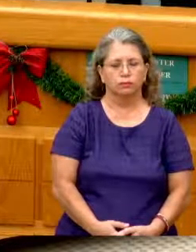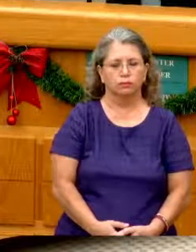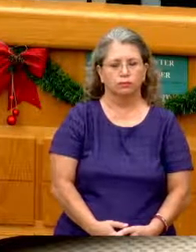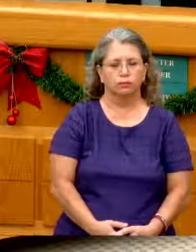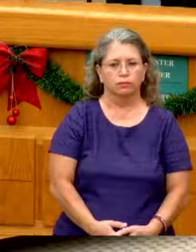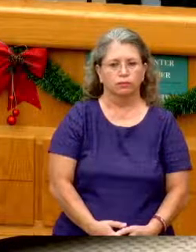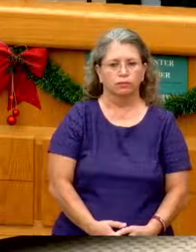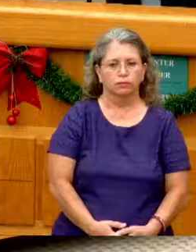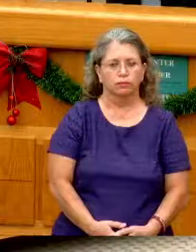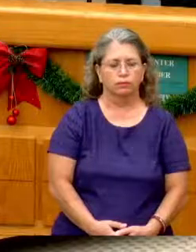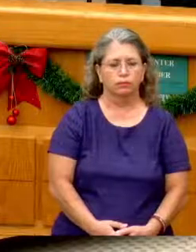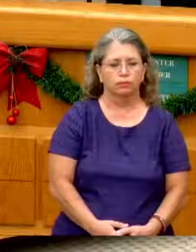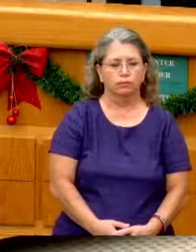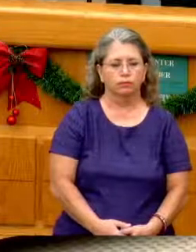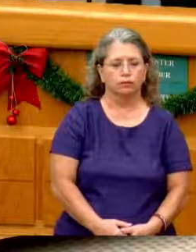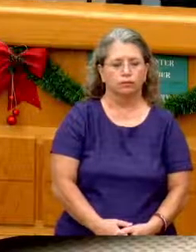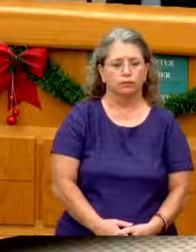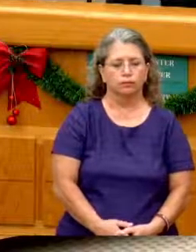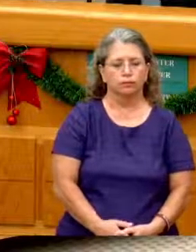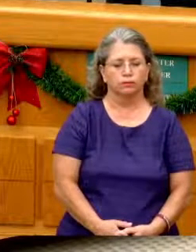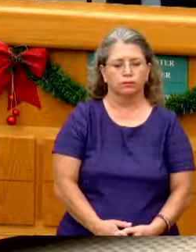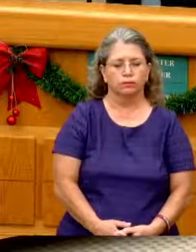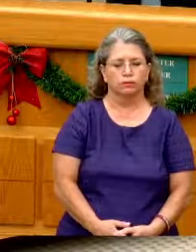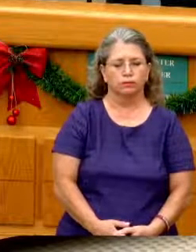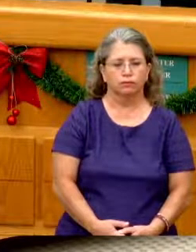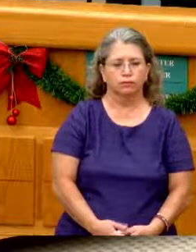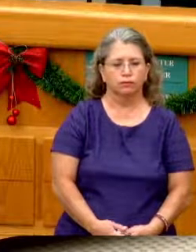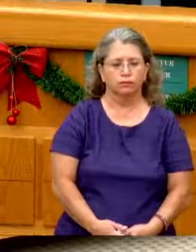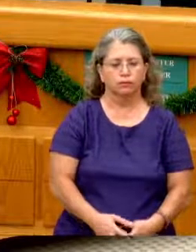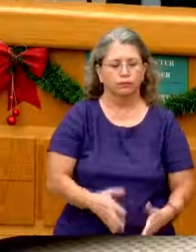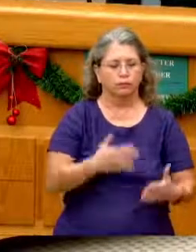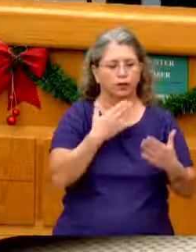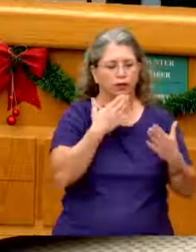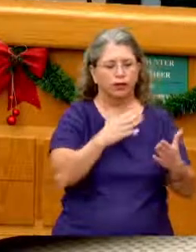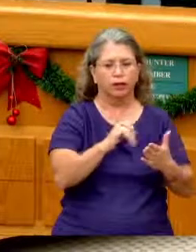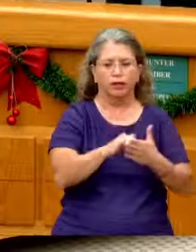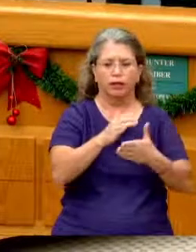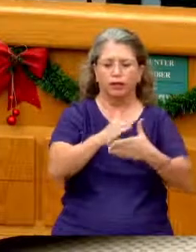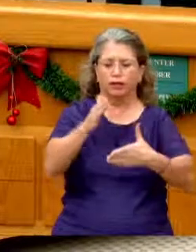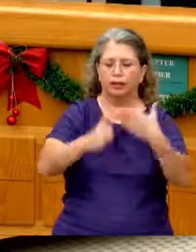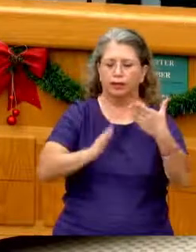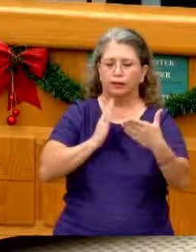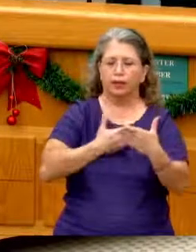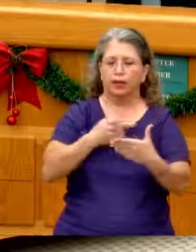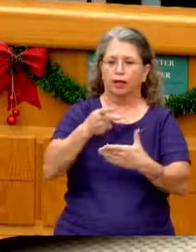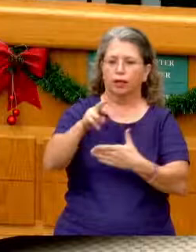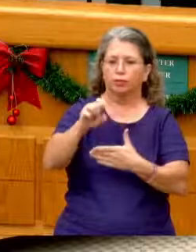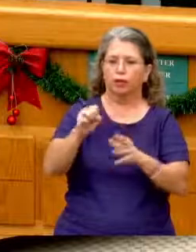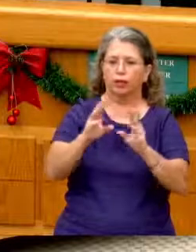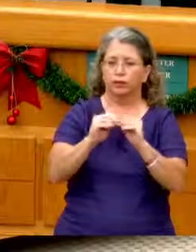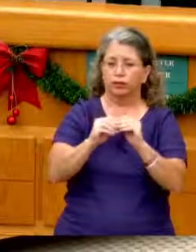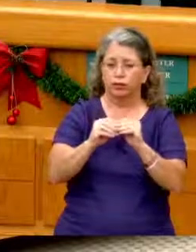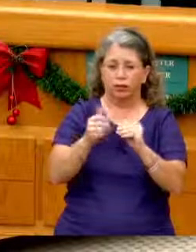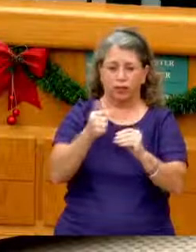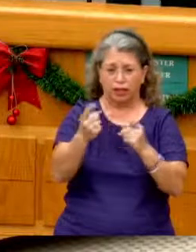361-826-7200, opción número 2. Thank you. That concludes our press conference. Are there any